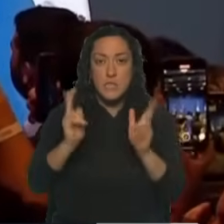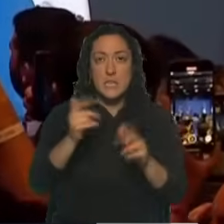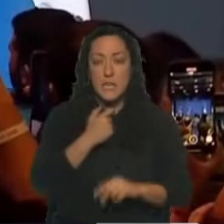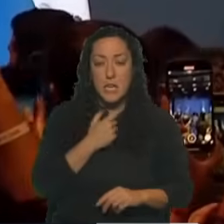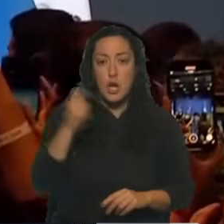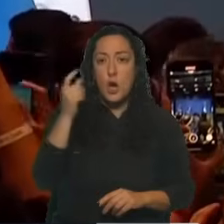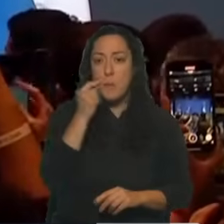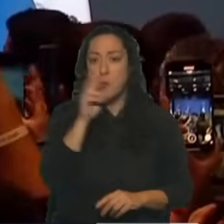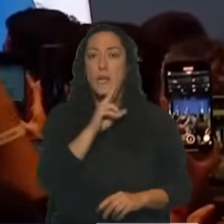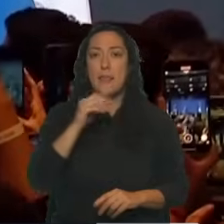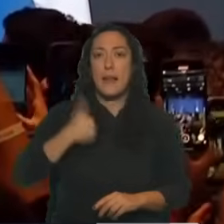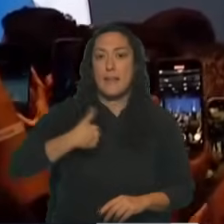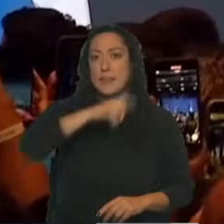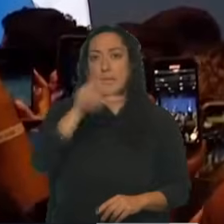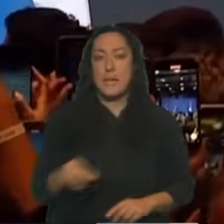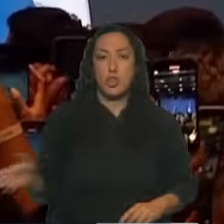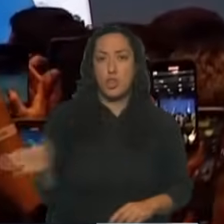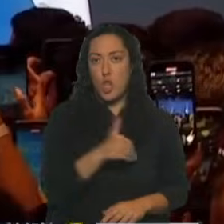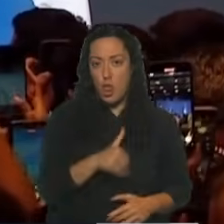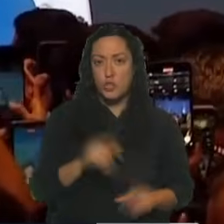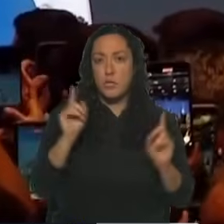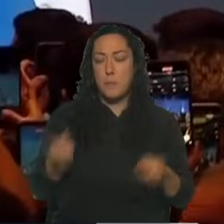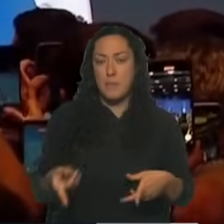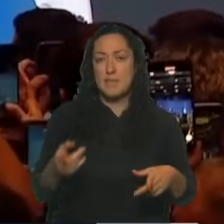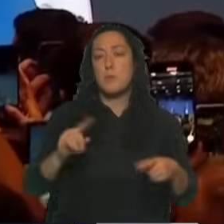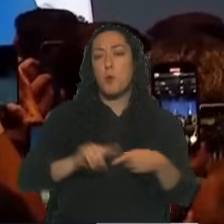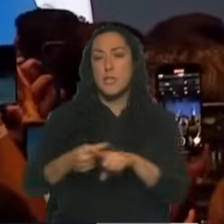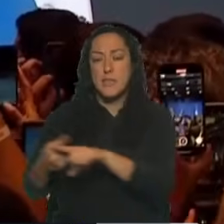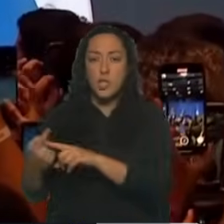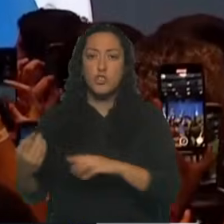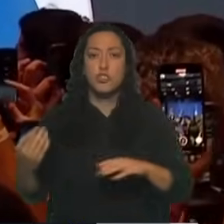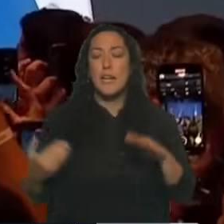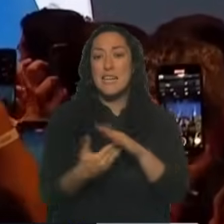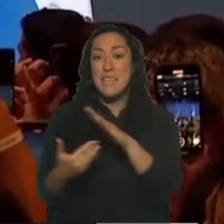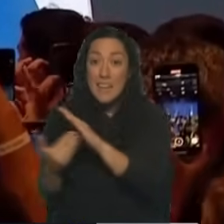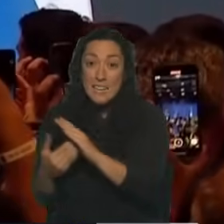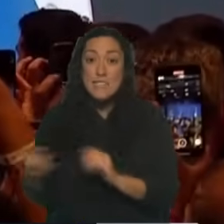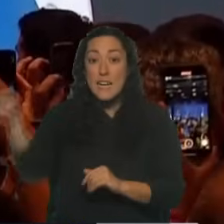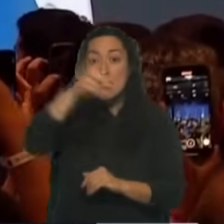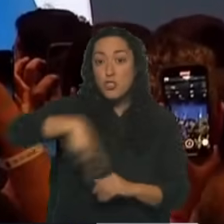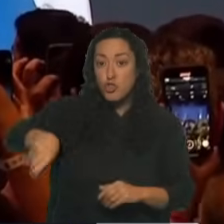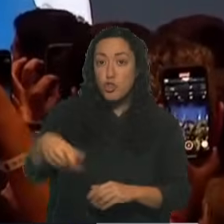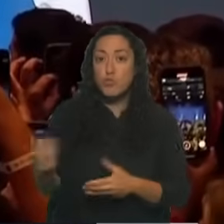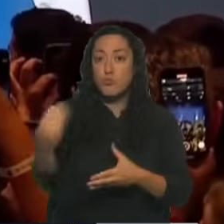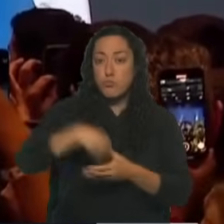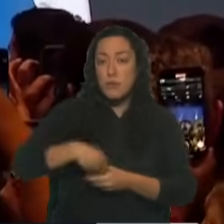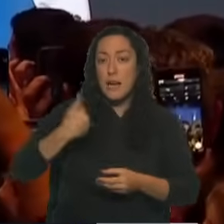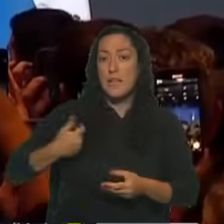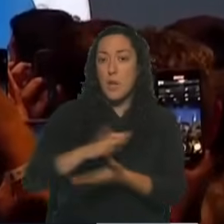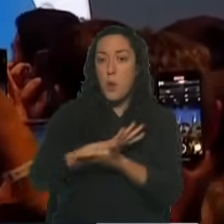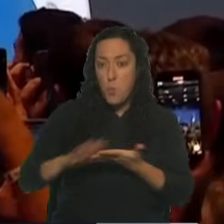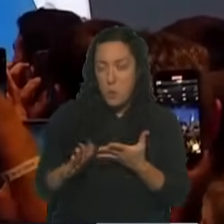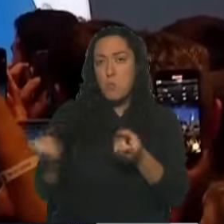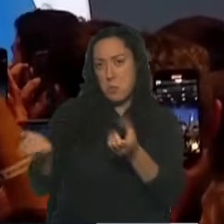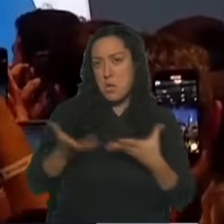los argentinos y a todos los dirigentes políticos que todos aquellos que quieran sumarse a la nueva Argentina